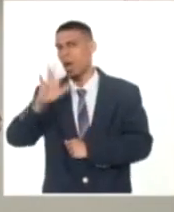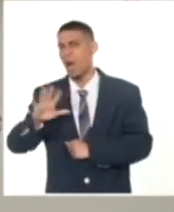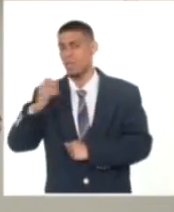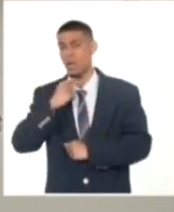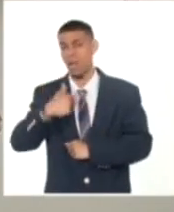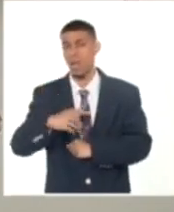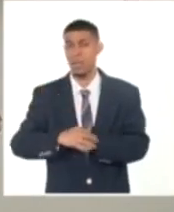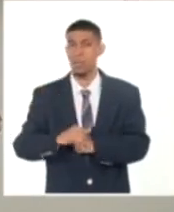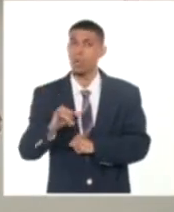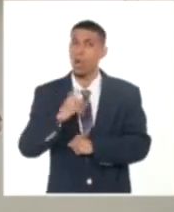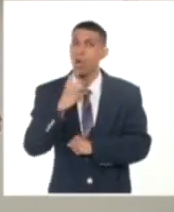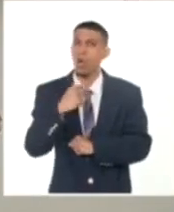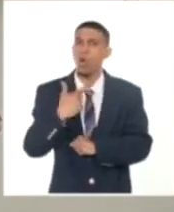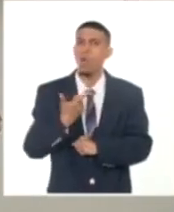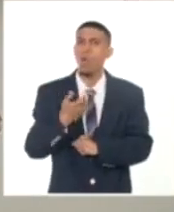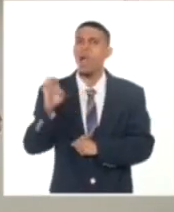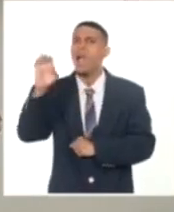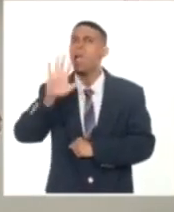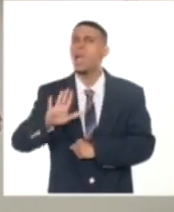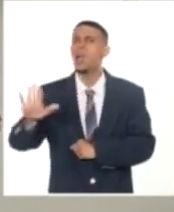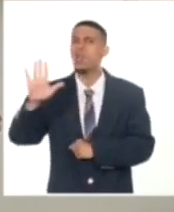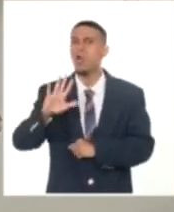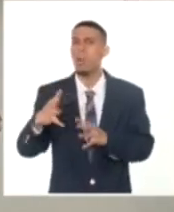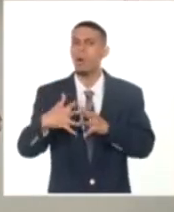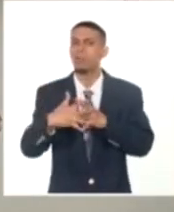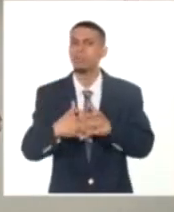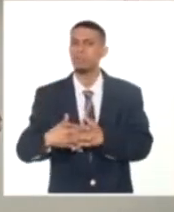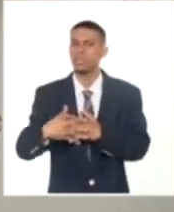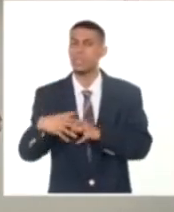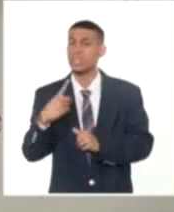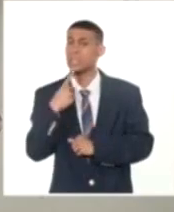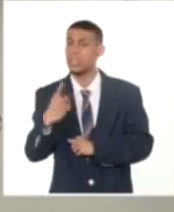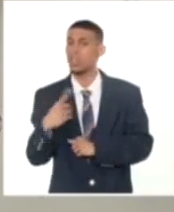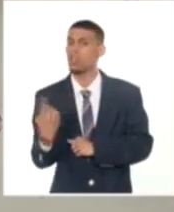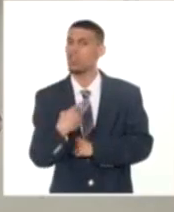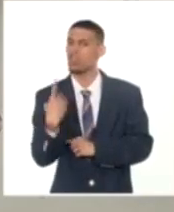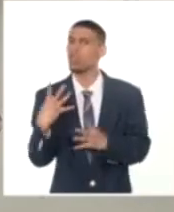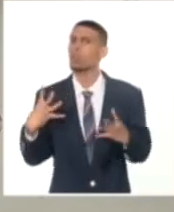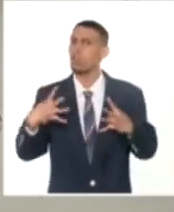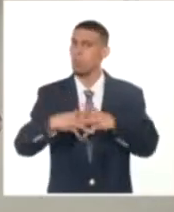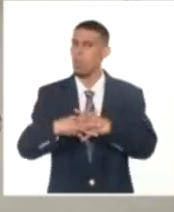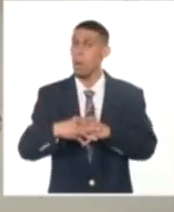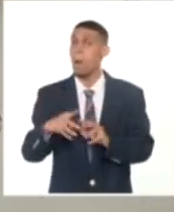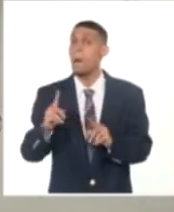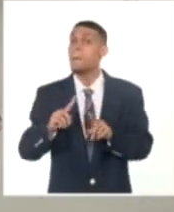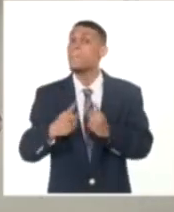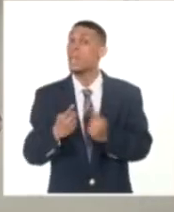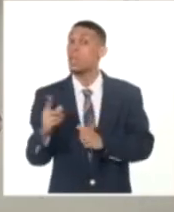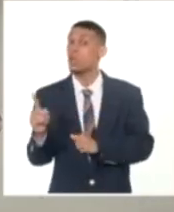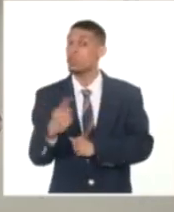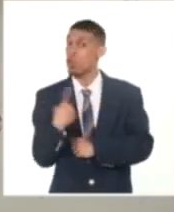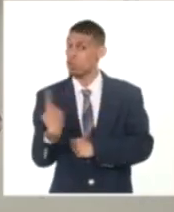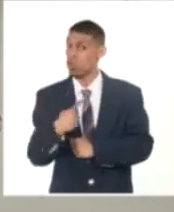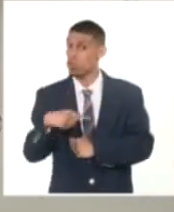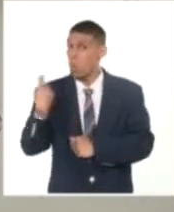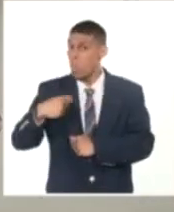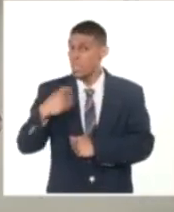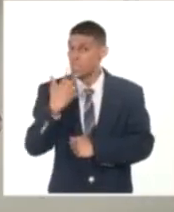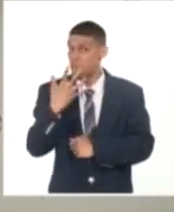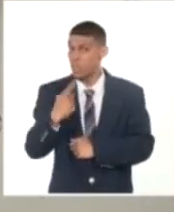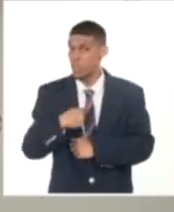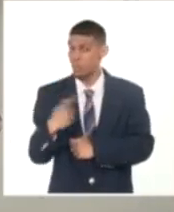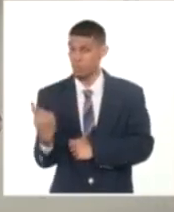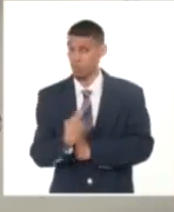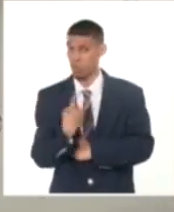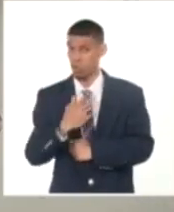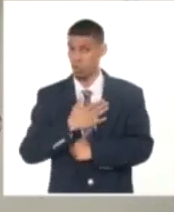cuestionado la dependencia europea de Estados Unidos. Dijo, somos aliados, pero decidimos por nosotros mismos. Claro,